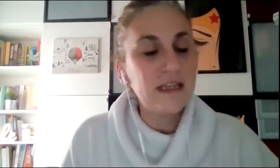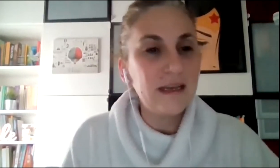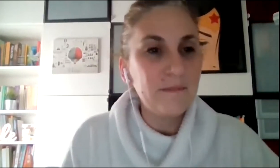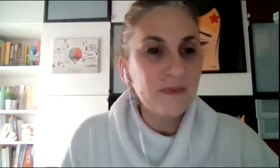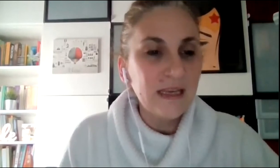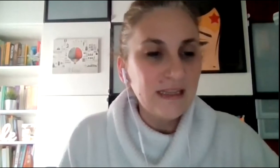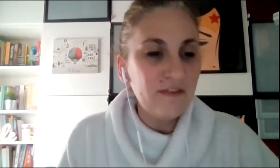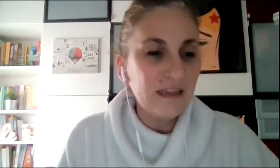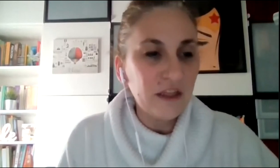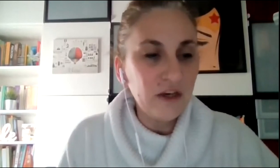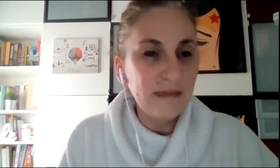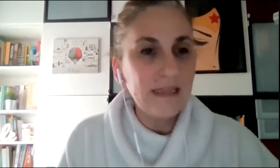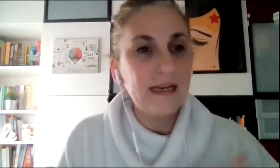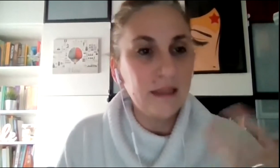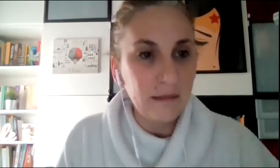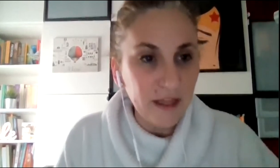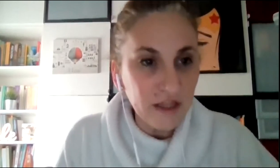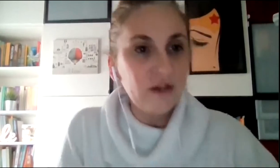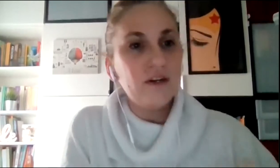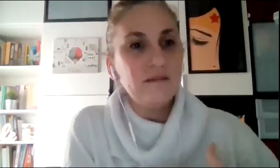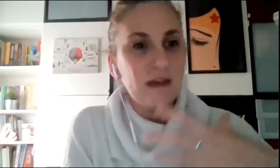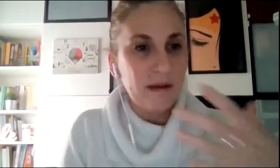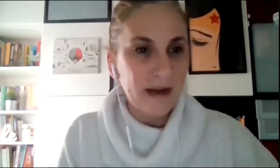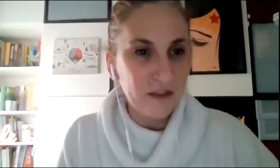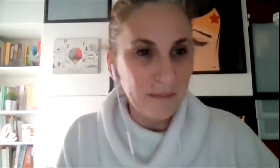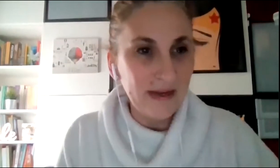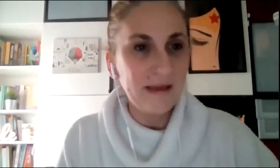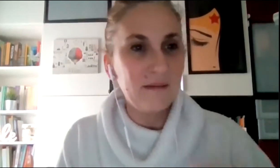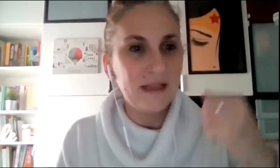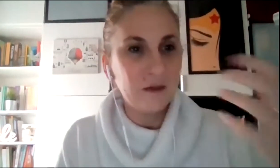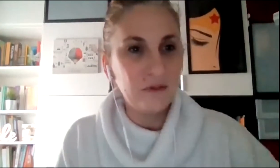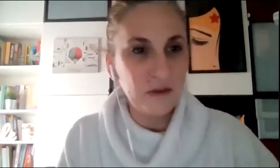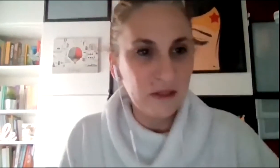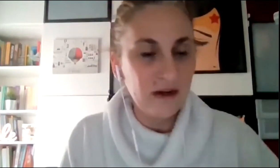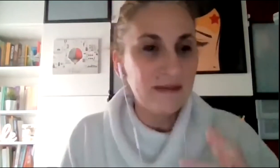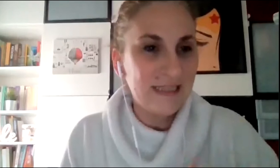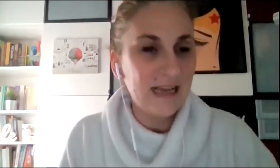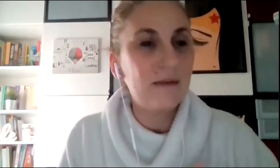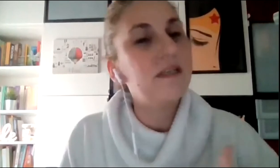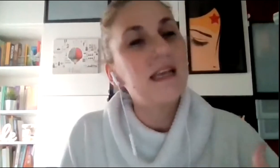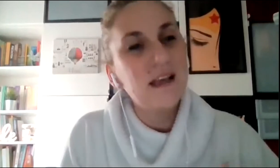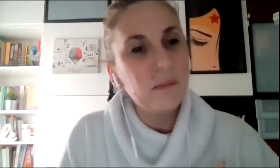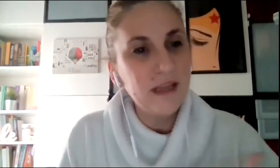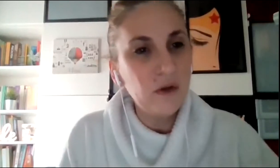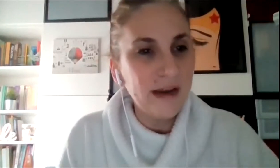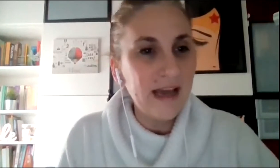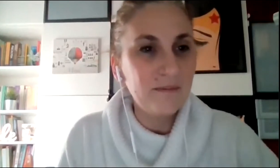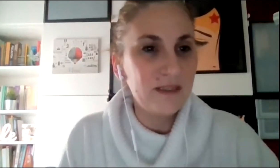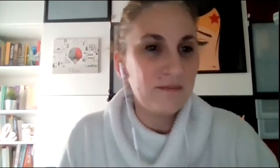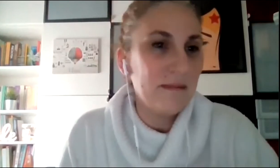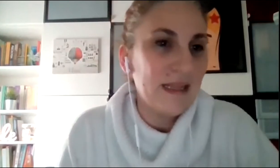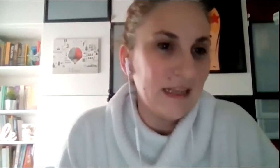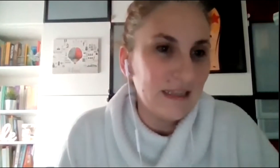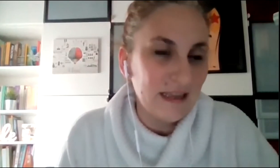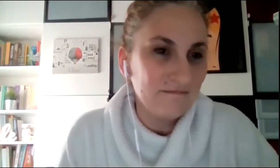menos de afectación, mediante la anticipación, una preparación previa, mediante el uso de pictogramas desde casa, pues pueden lograr